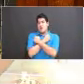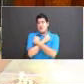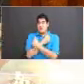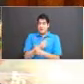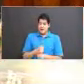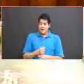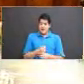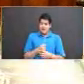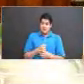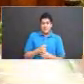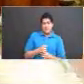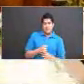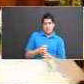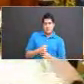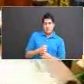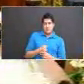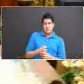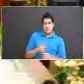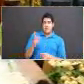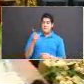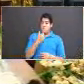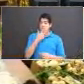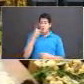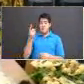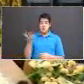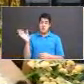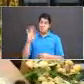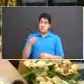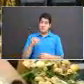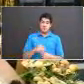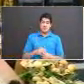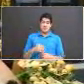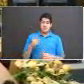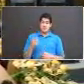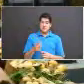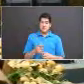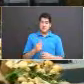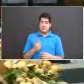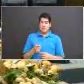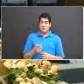Dios, ¿qué me importa? Primero Dios y después si me sobra para los negocios. Ahí,